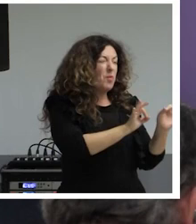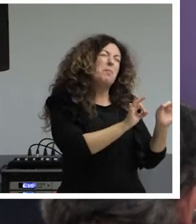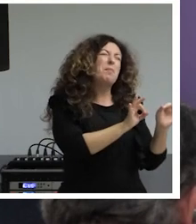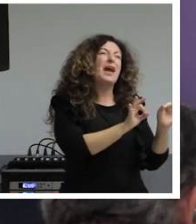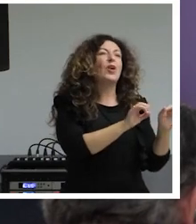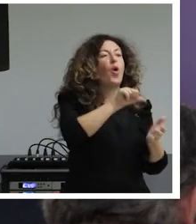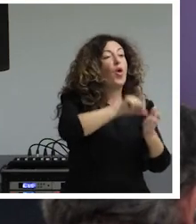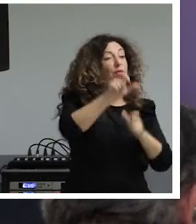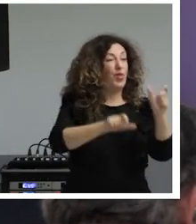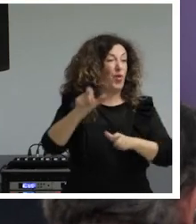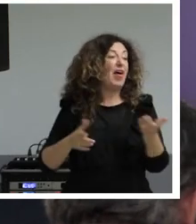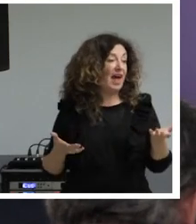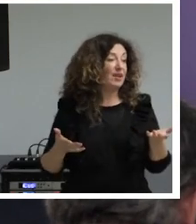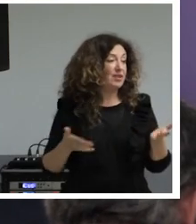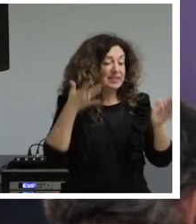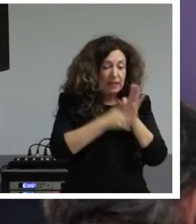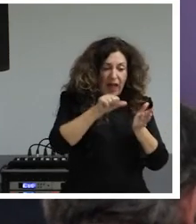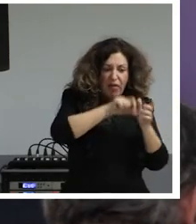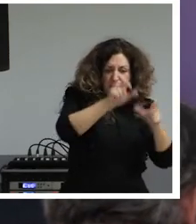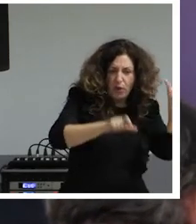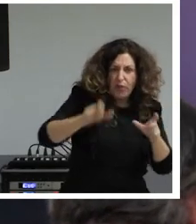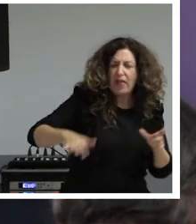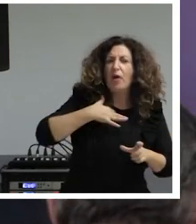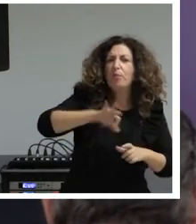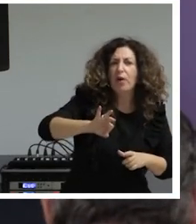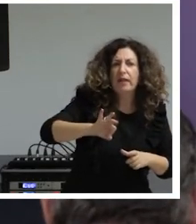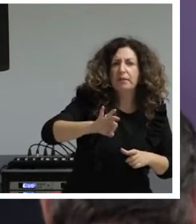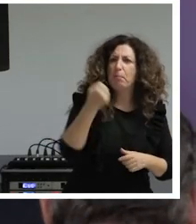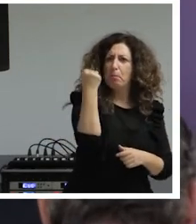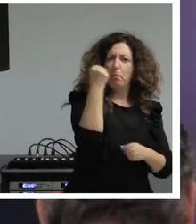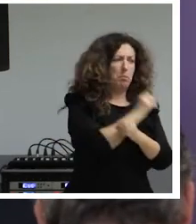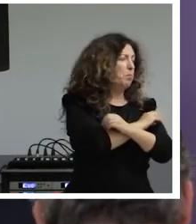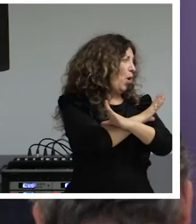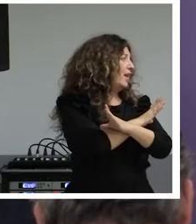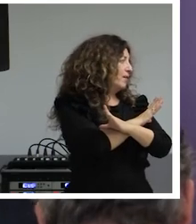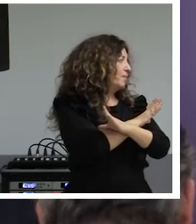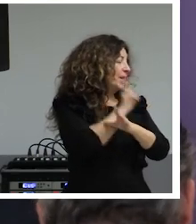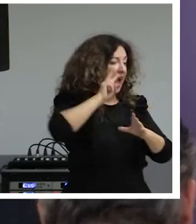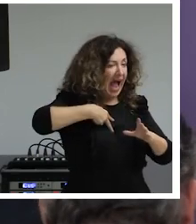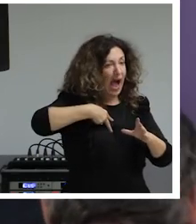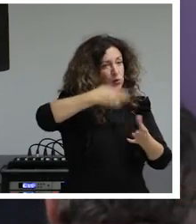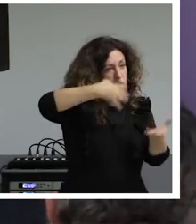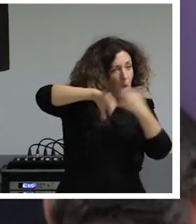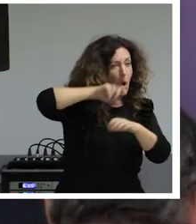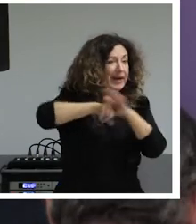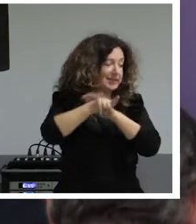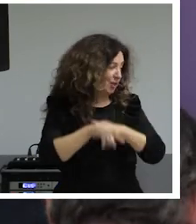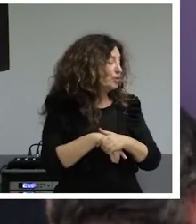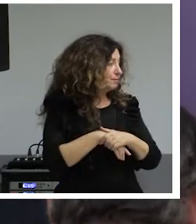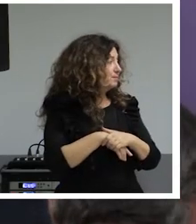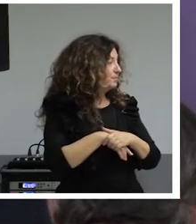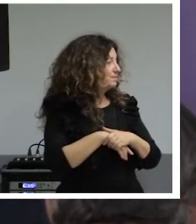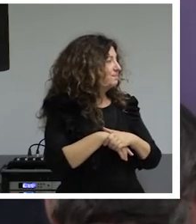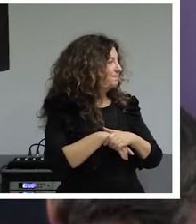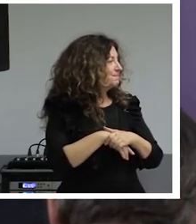es espacial y creo que cuando tú hacías alusión a la descentralización estás hablando de lo mismo pero ya no a nivel partidario